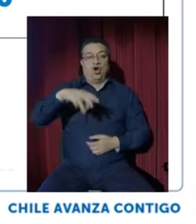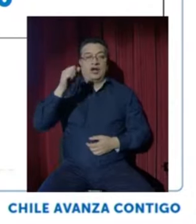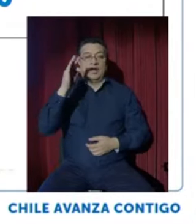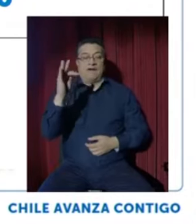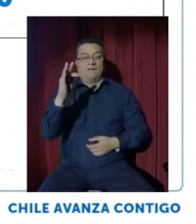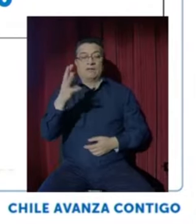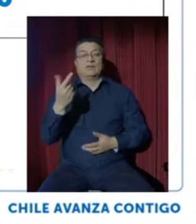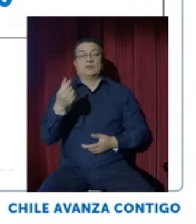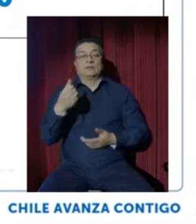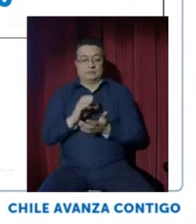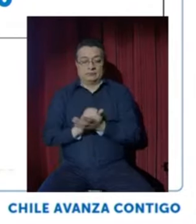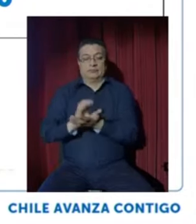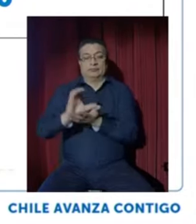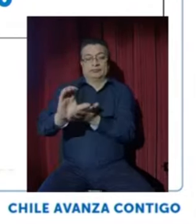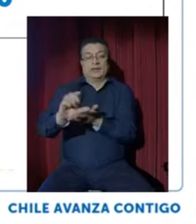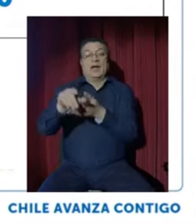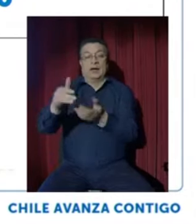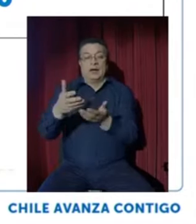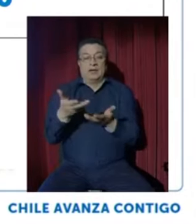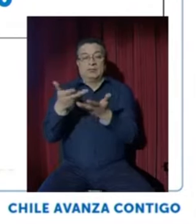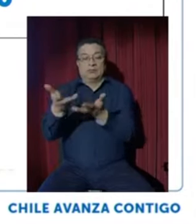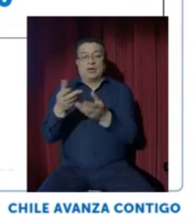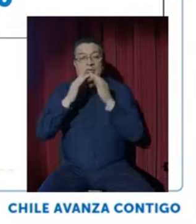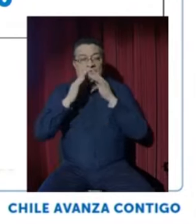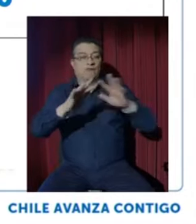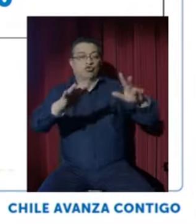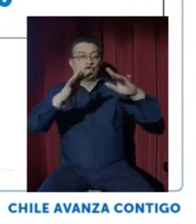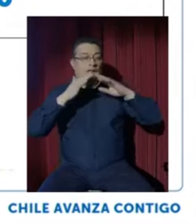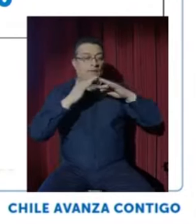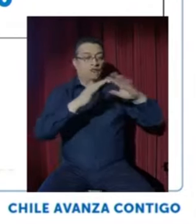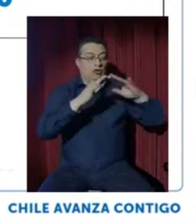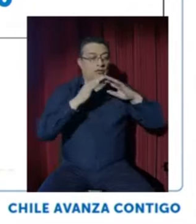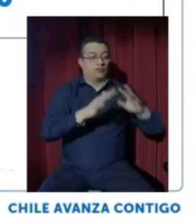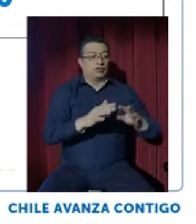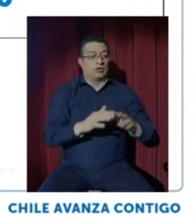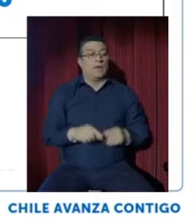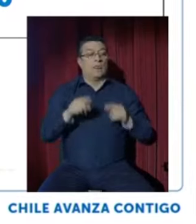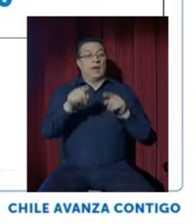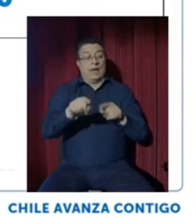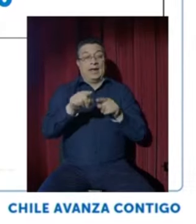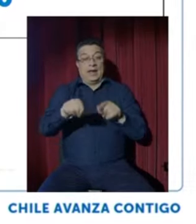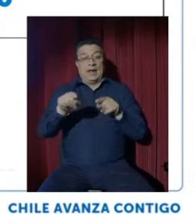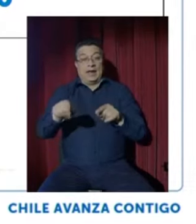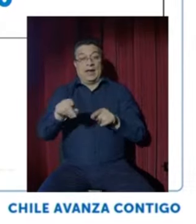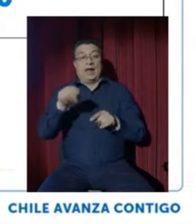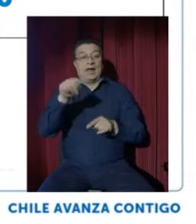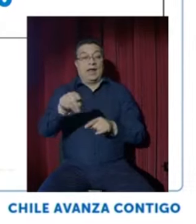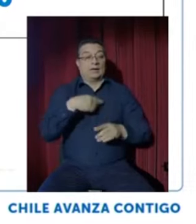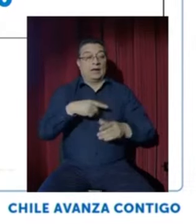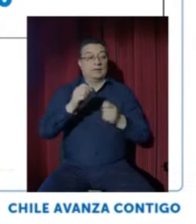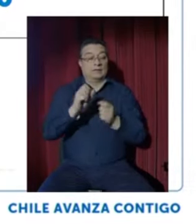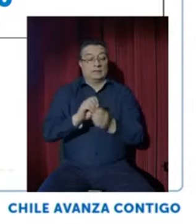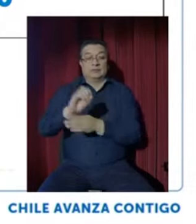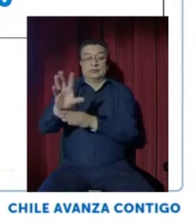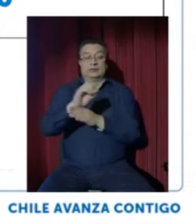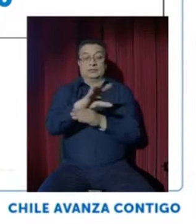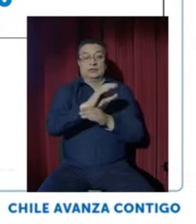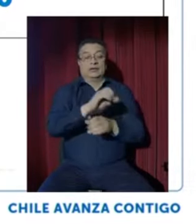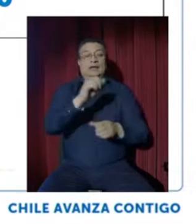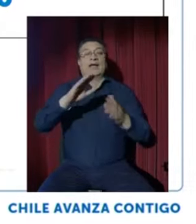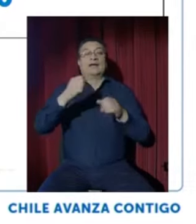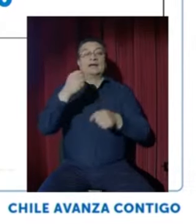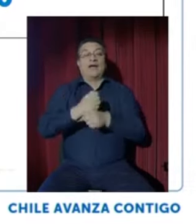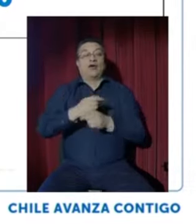de transferencia y también en materia de difusión eh esta esta transferencia y difusión de la labor